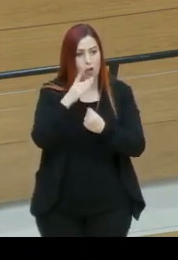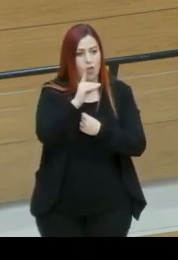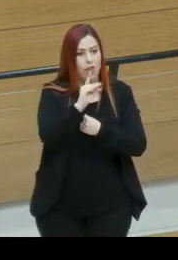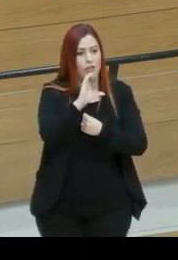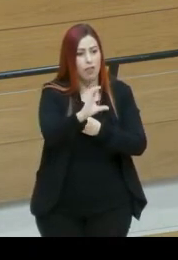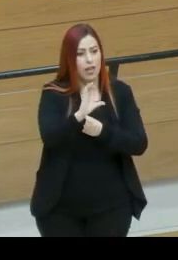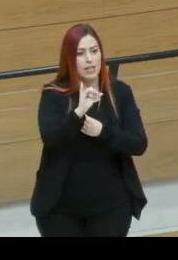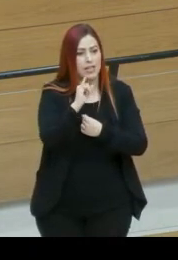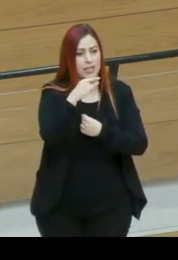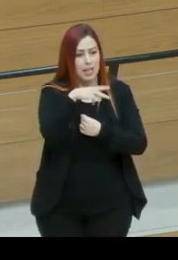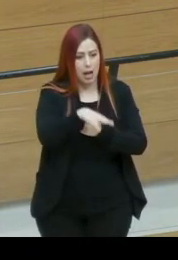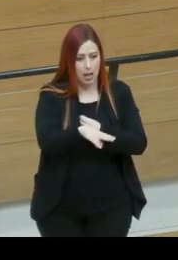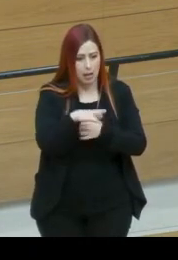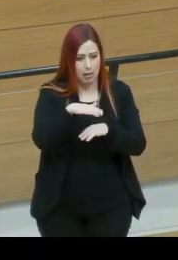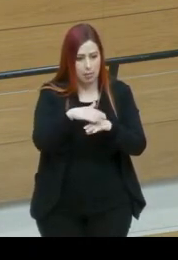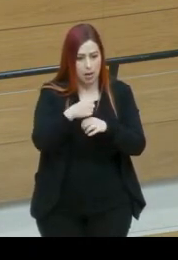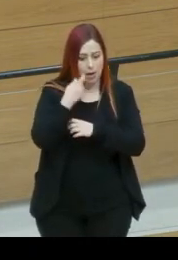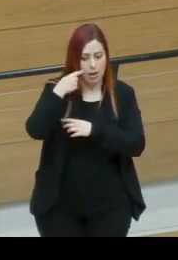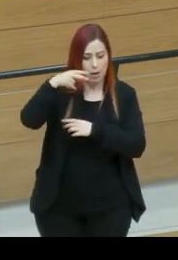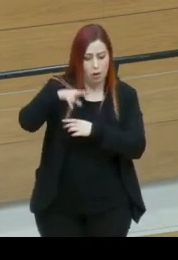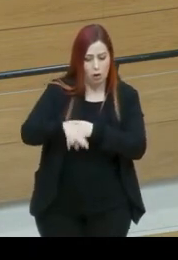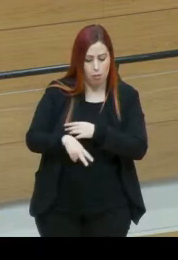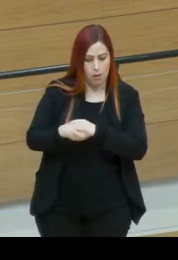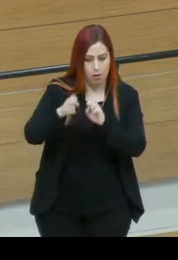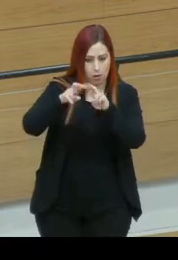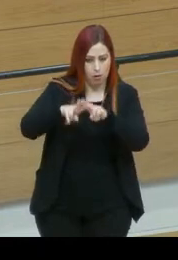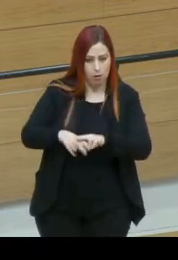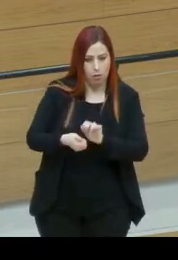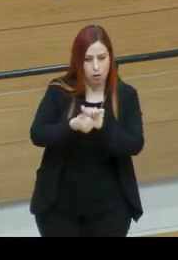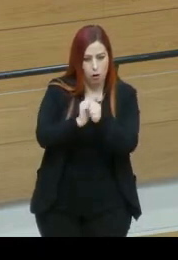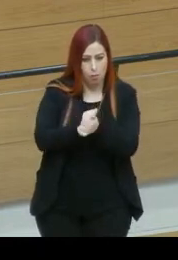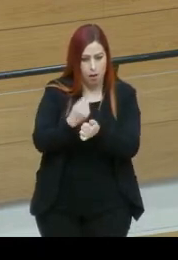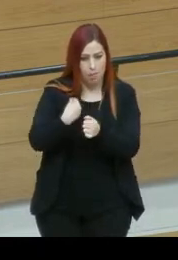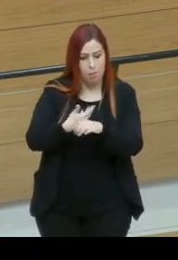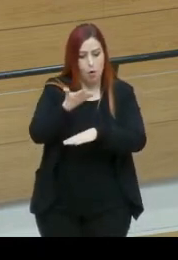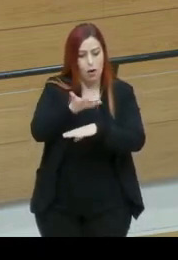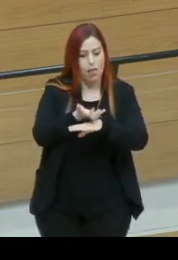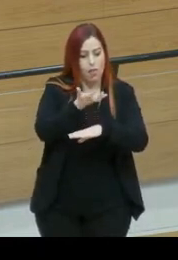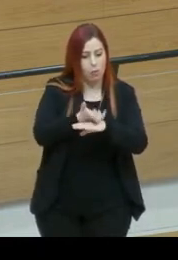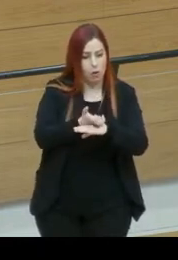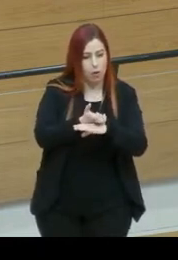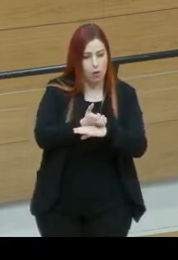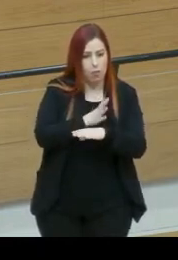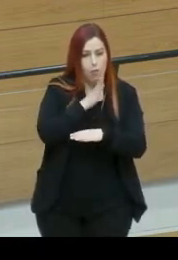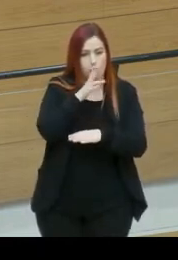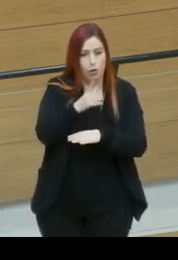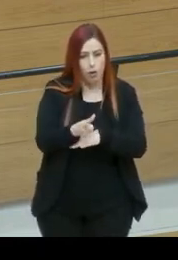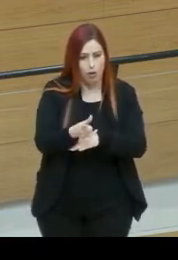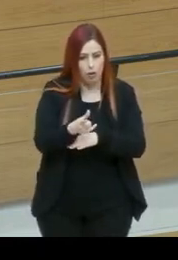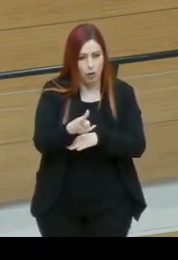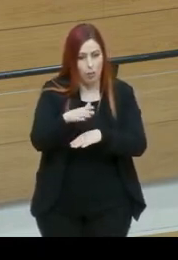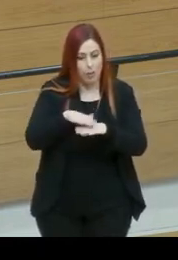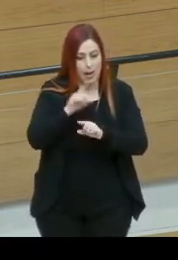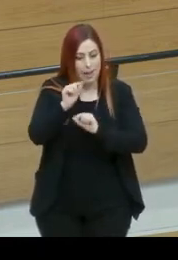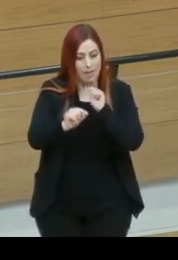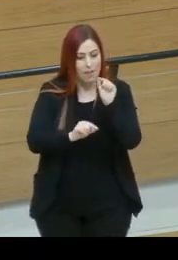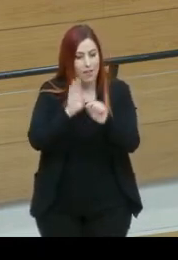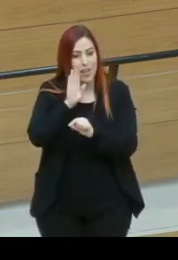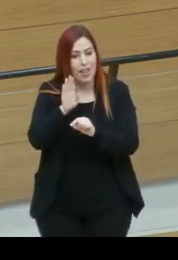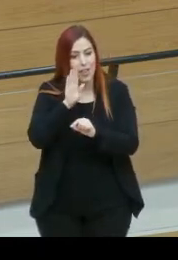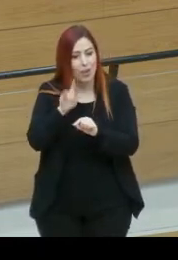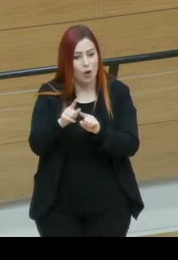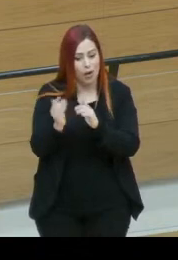bloqueando esa parte de reconocimiento por parte del receptor y, por tanto, parar la infección en sus